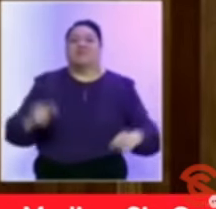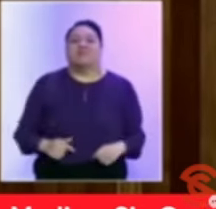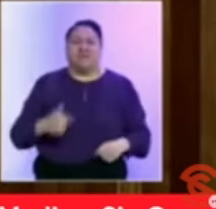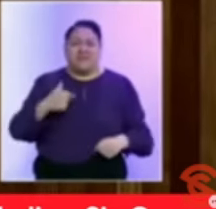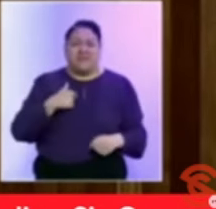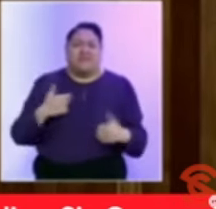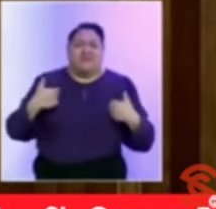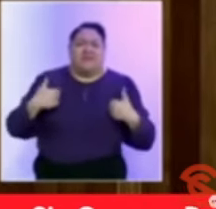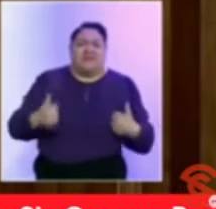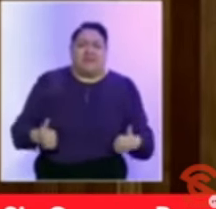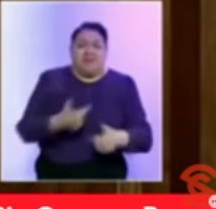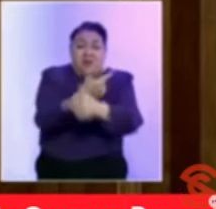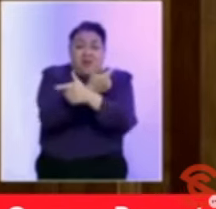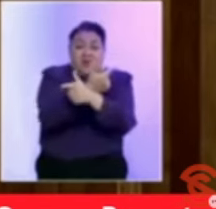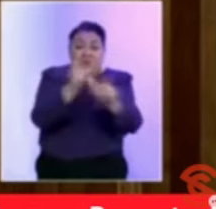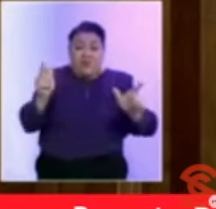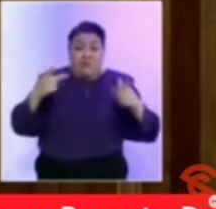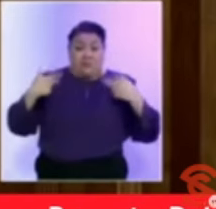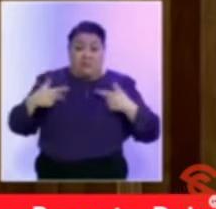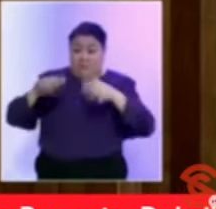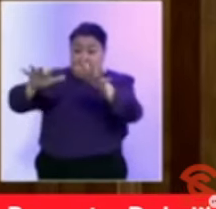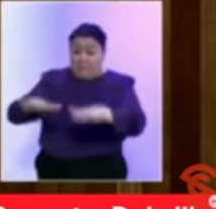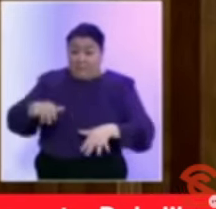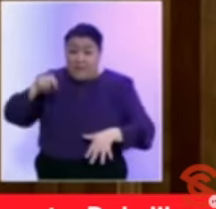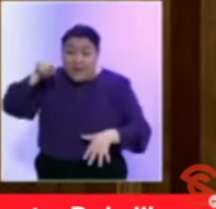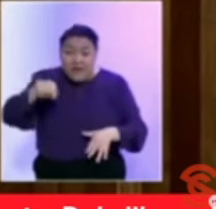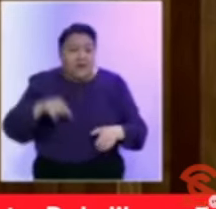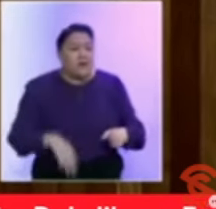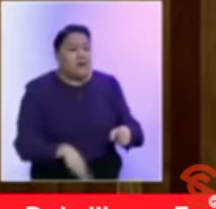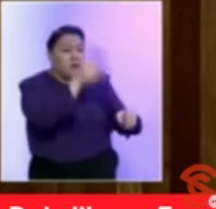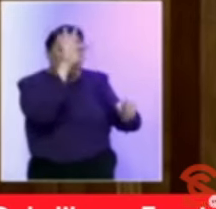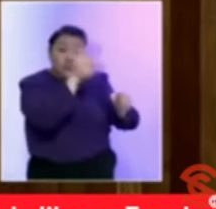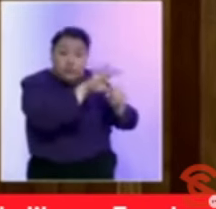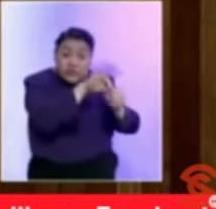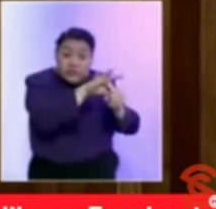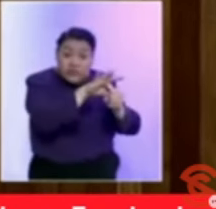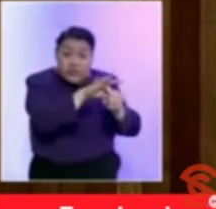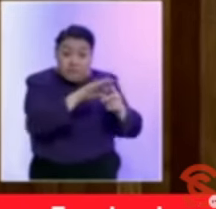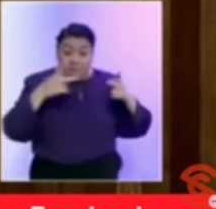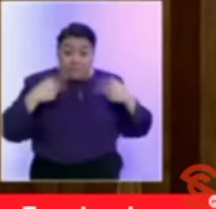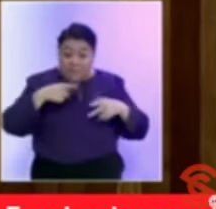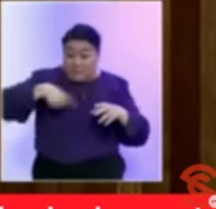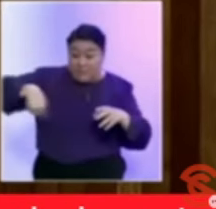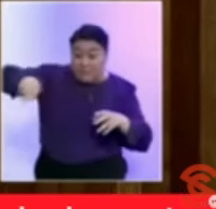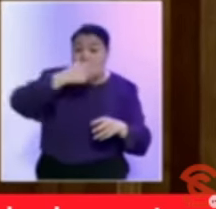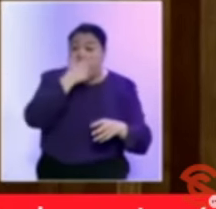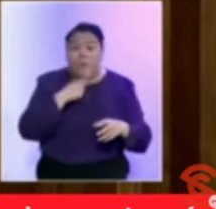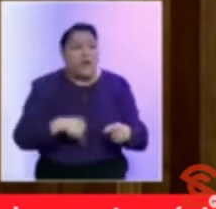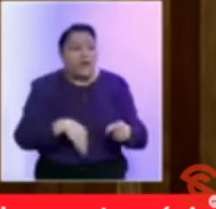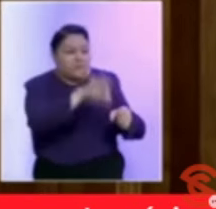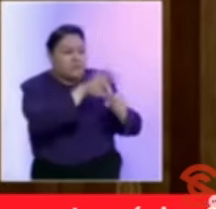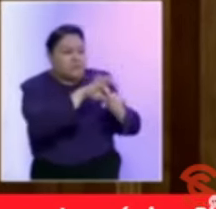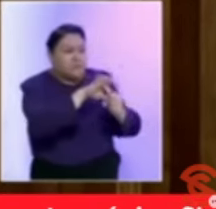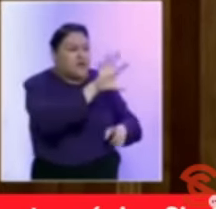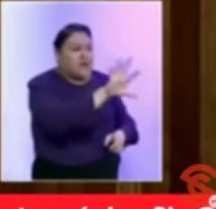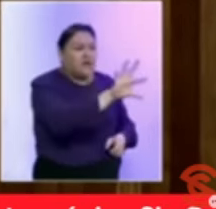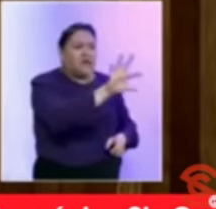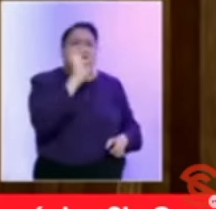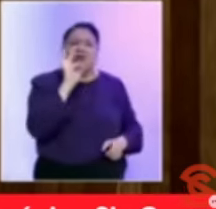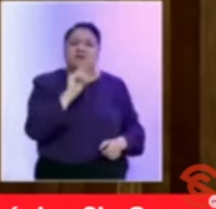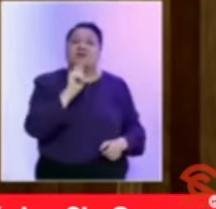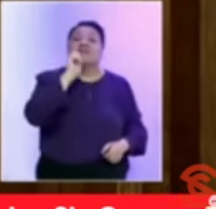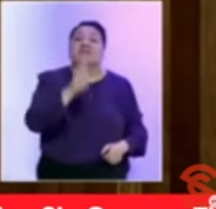libertad con la que votaron y por la que votaron las y los mexicanos es la que significa Un